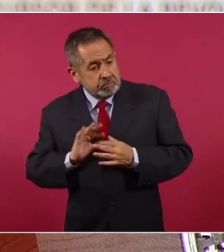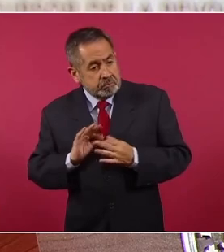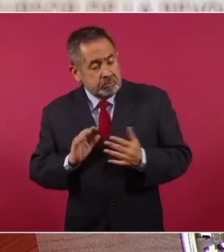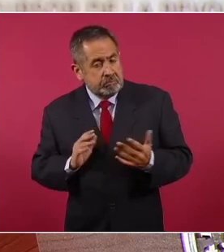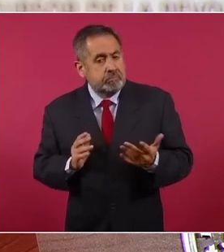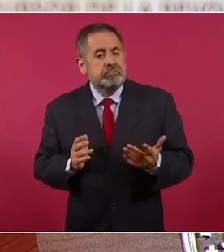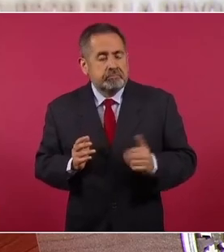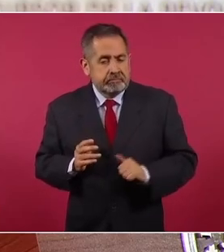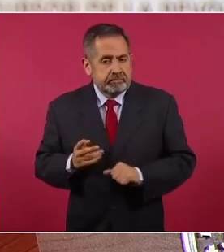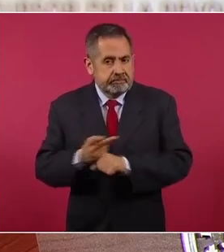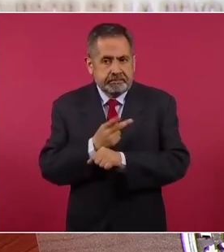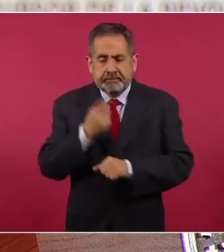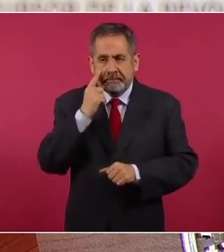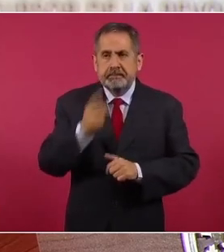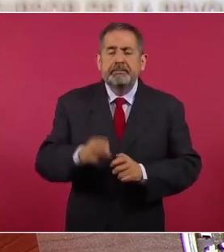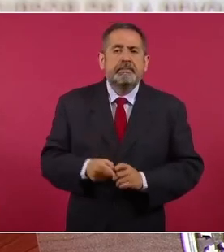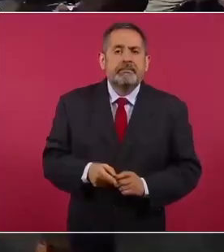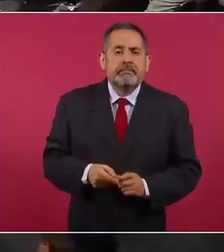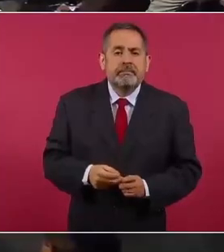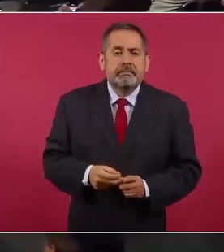porque